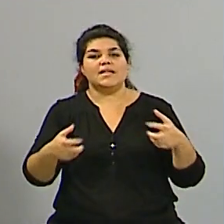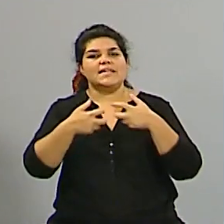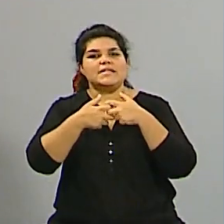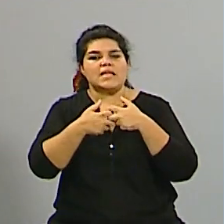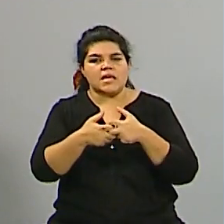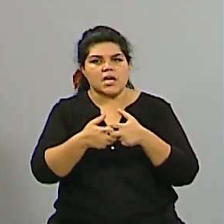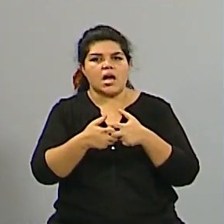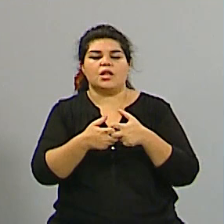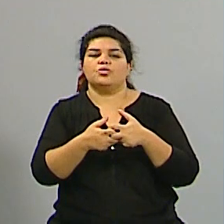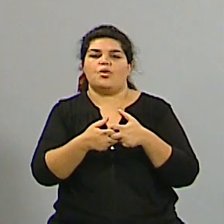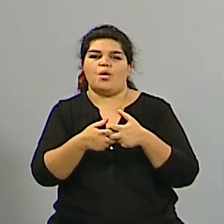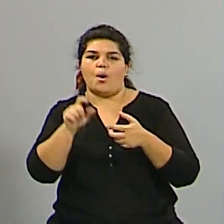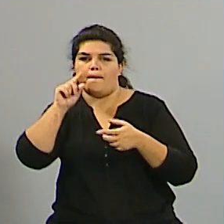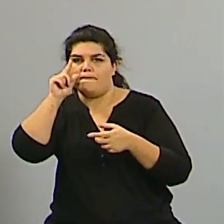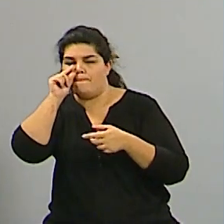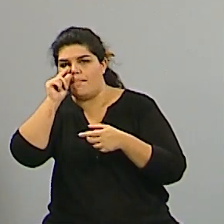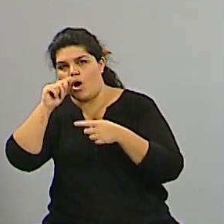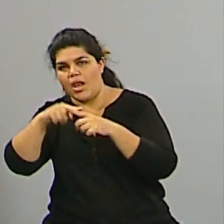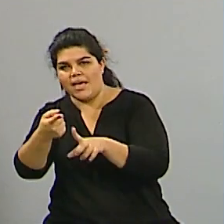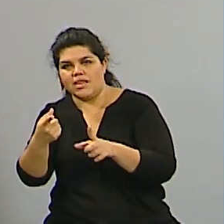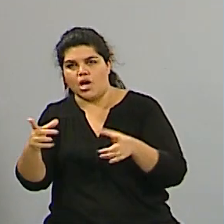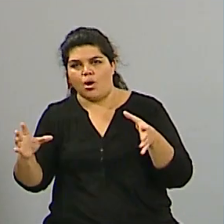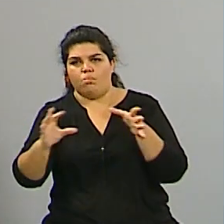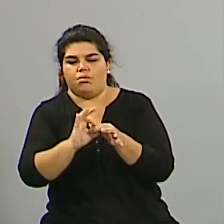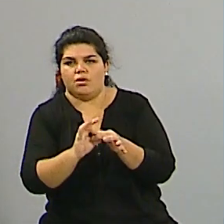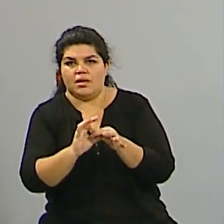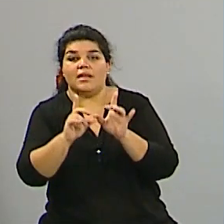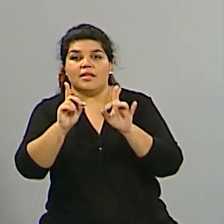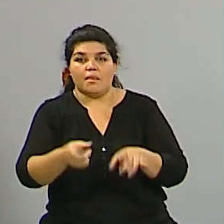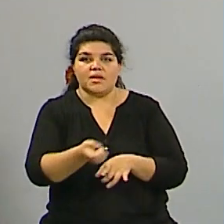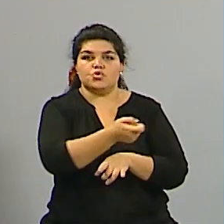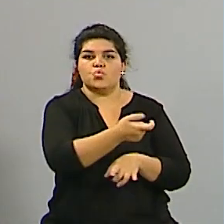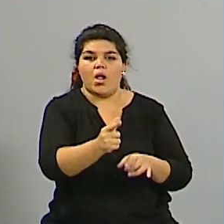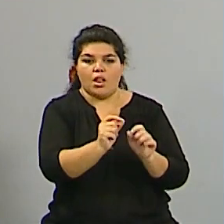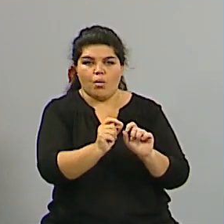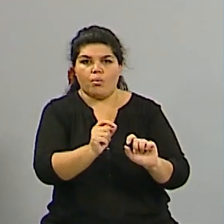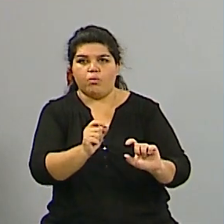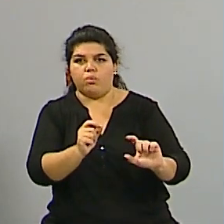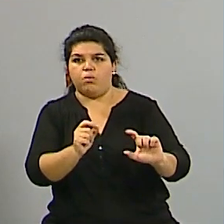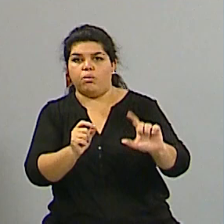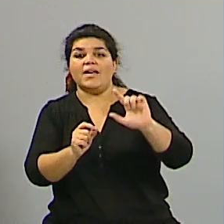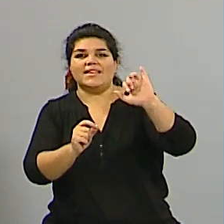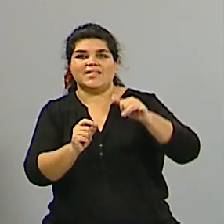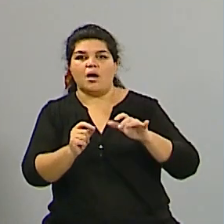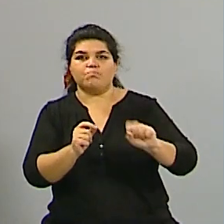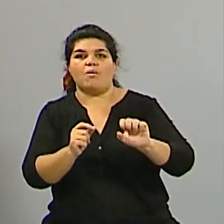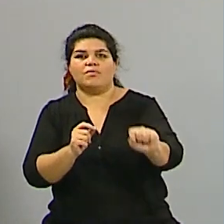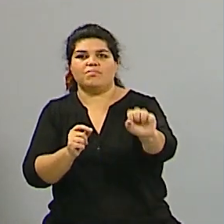vida política, hay aumento del salario real sin lugar a dudas, pero, y el pero